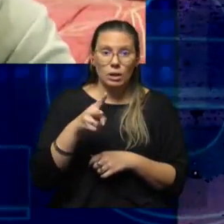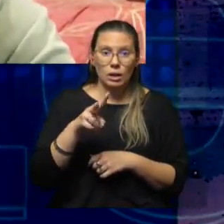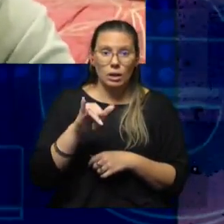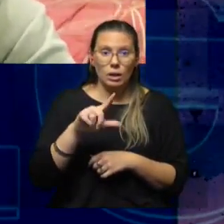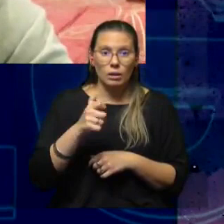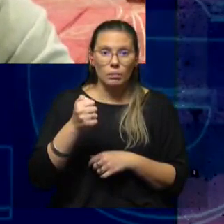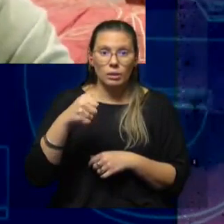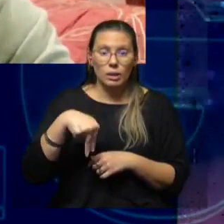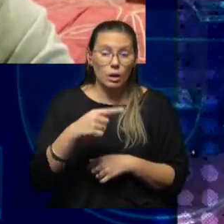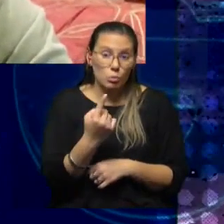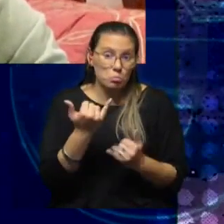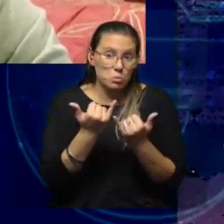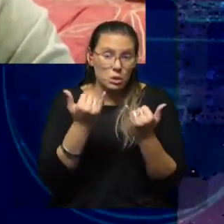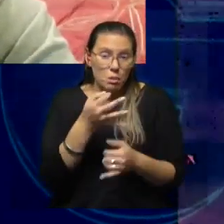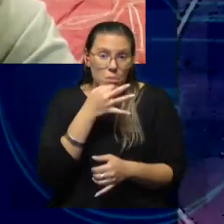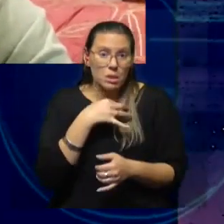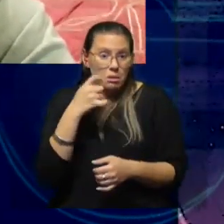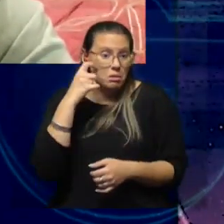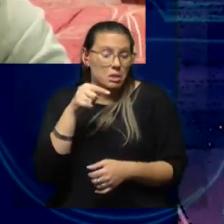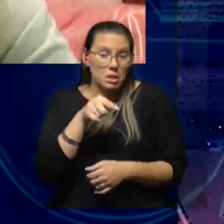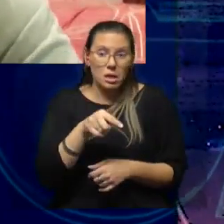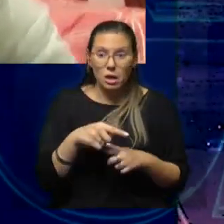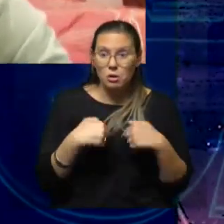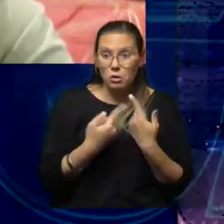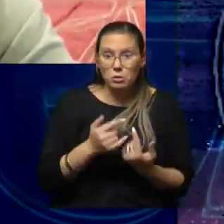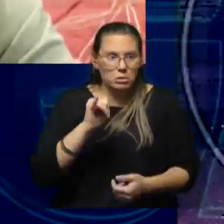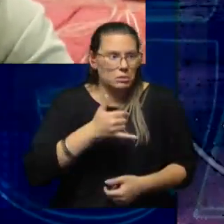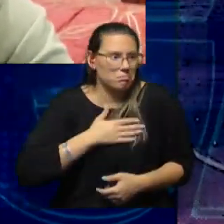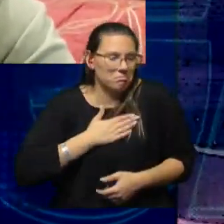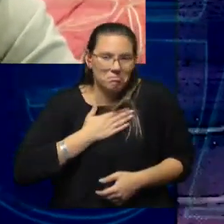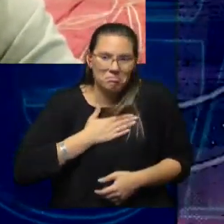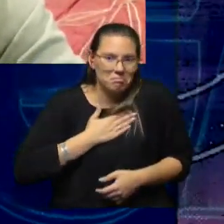día y me dijo que tenía esta idea y nosotros encantados.